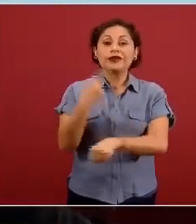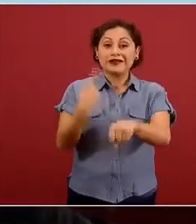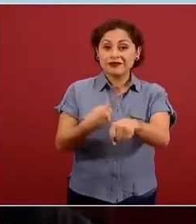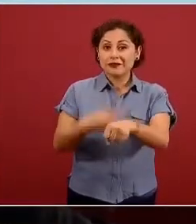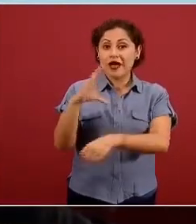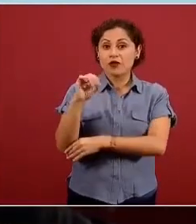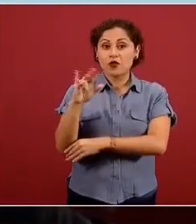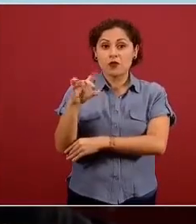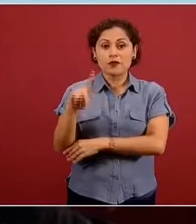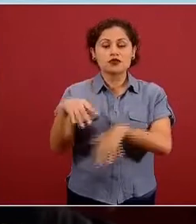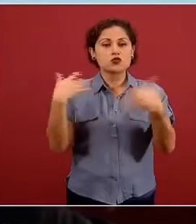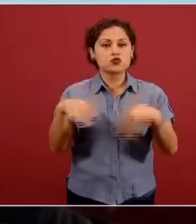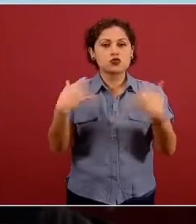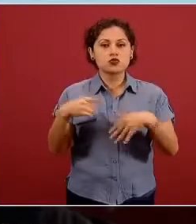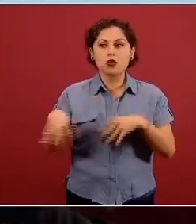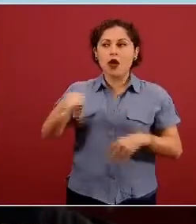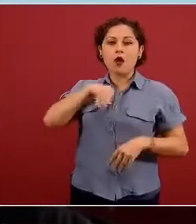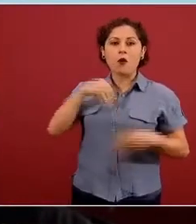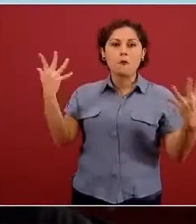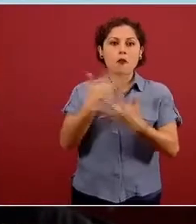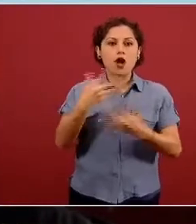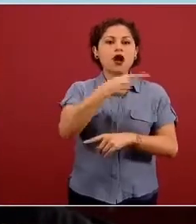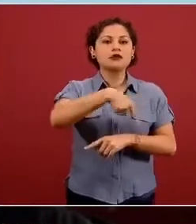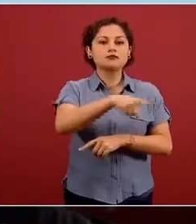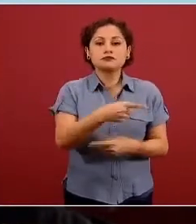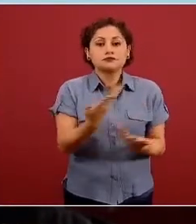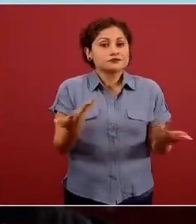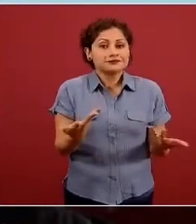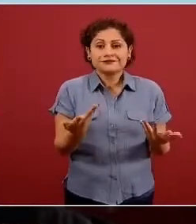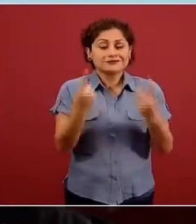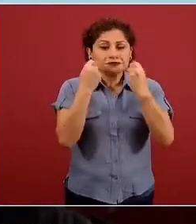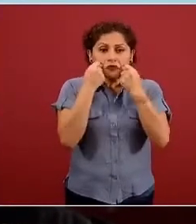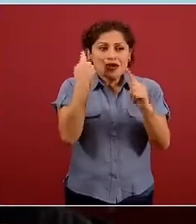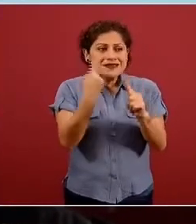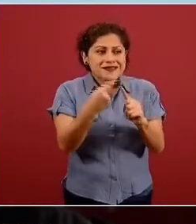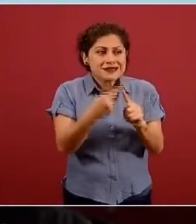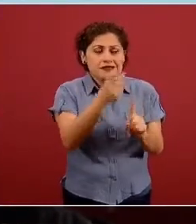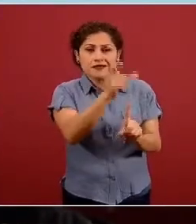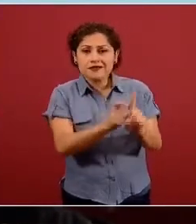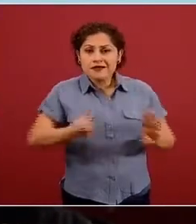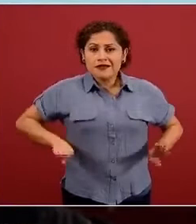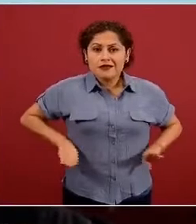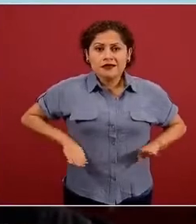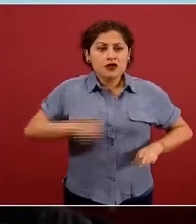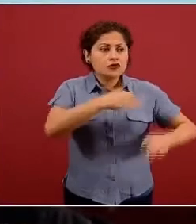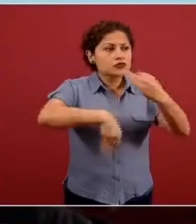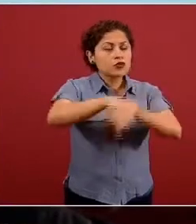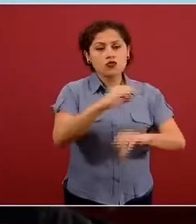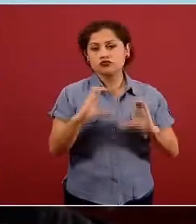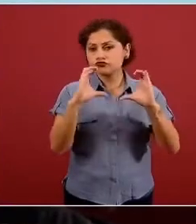por sorpresa a cualquiera y nadie debe asumir que está fuera del peligro, fuera del riesgo de presentar